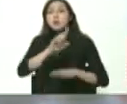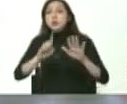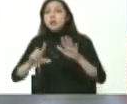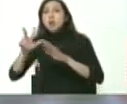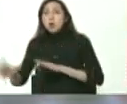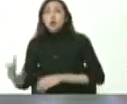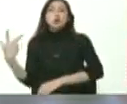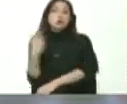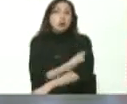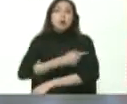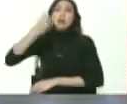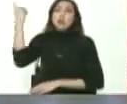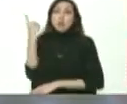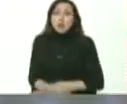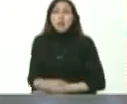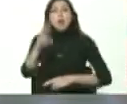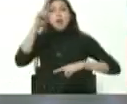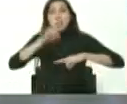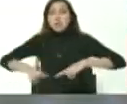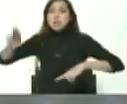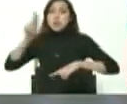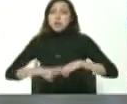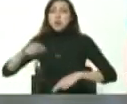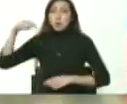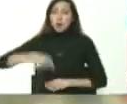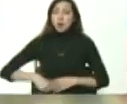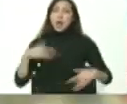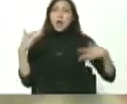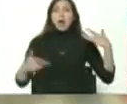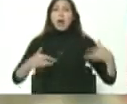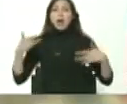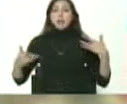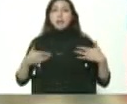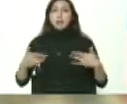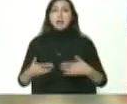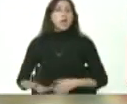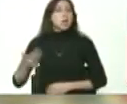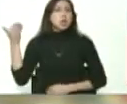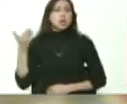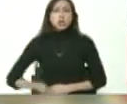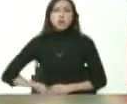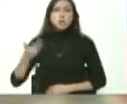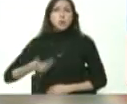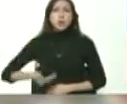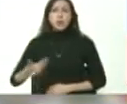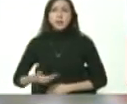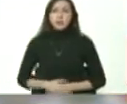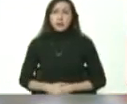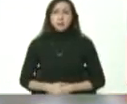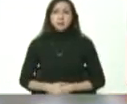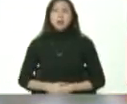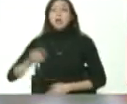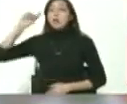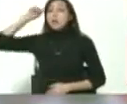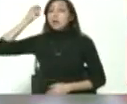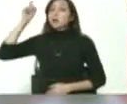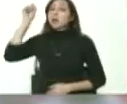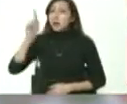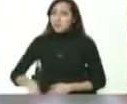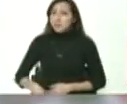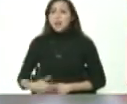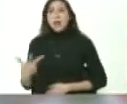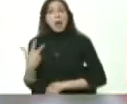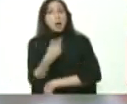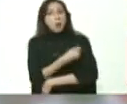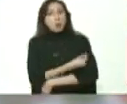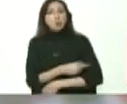1.470.868 niños, niñas en esta jornada. Es importantísimo también, presidente, recordar que la vacuna como